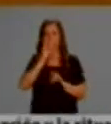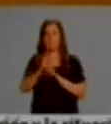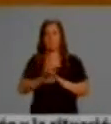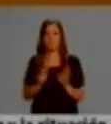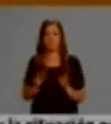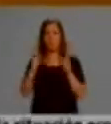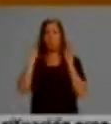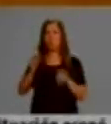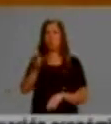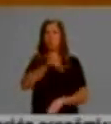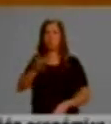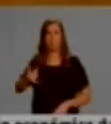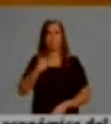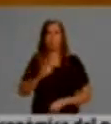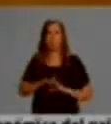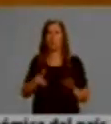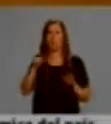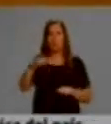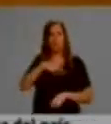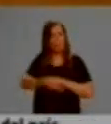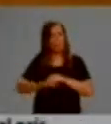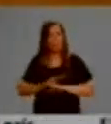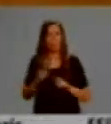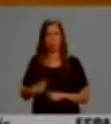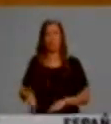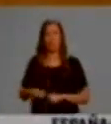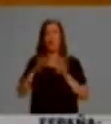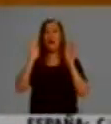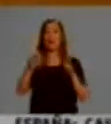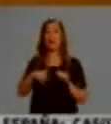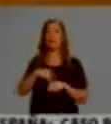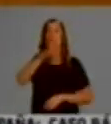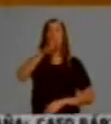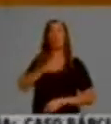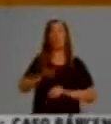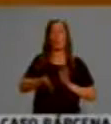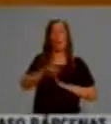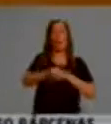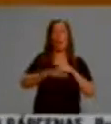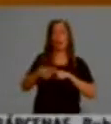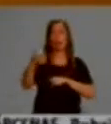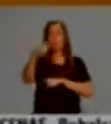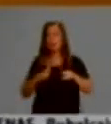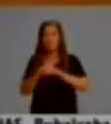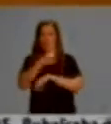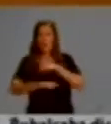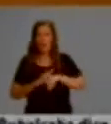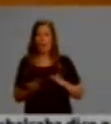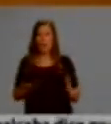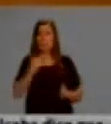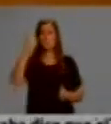Han perdido su legitimidad de ejercicio por hacer lo contrario que lo que dijeron, y